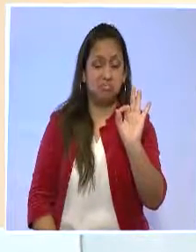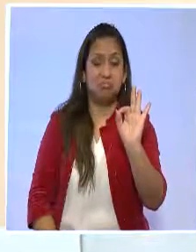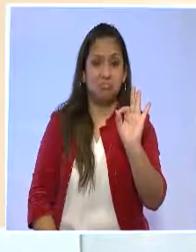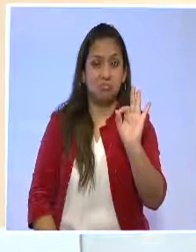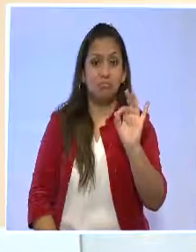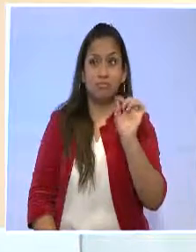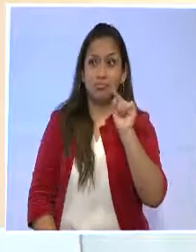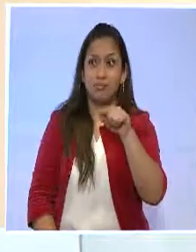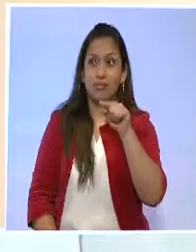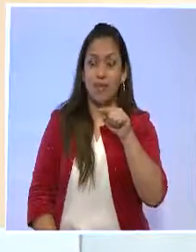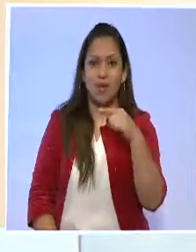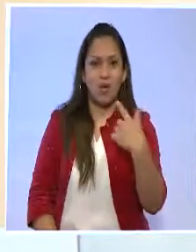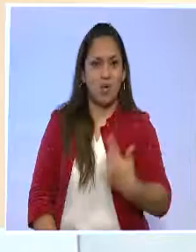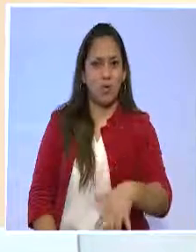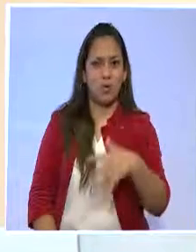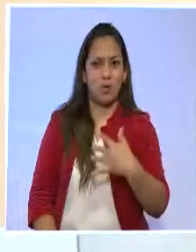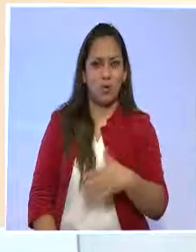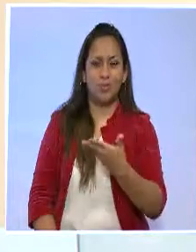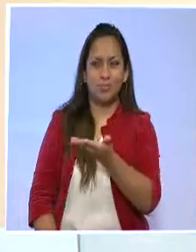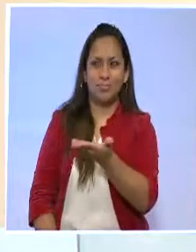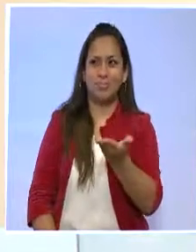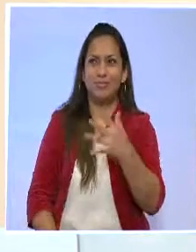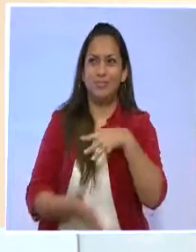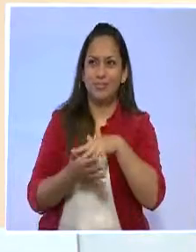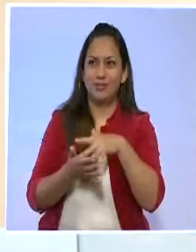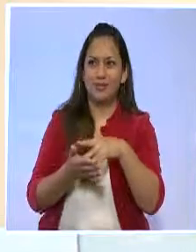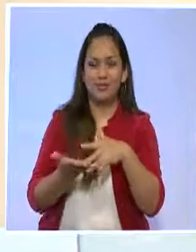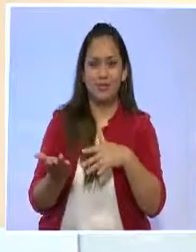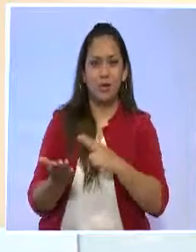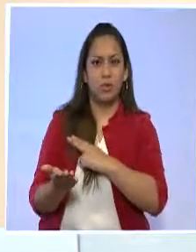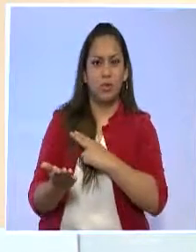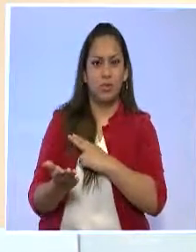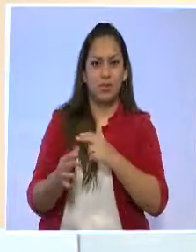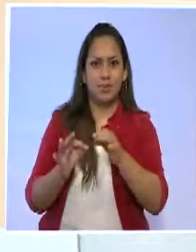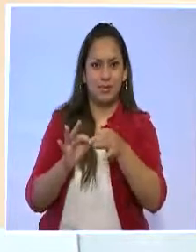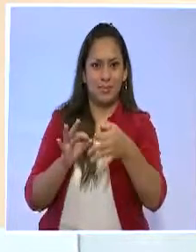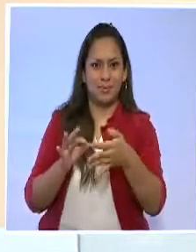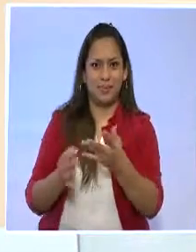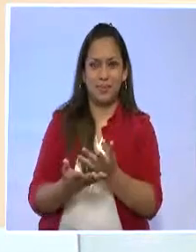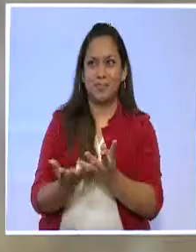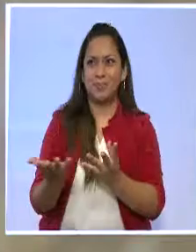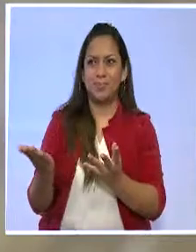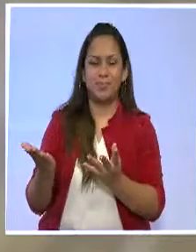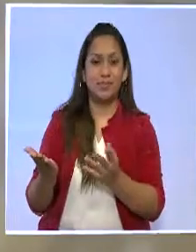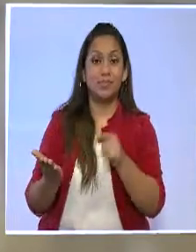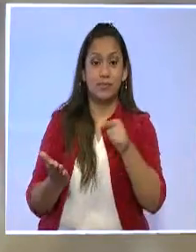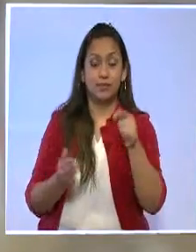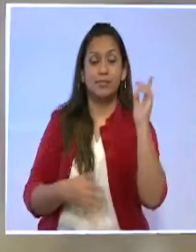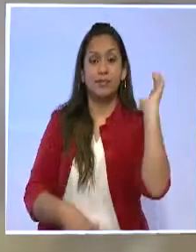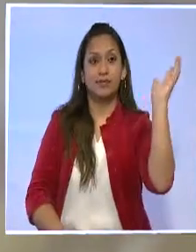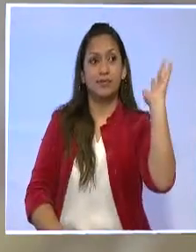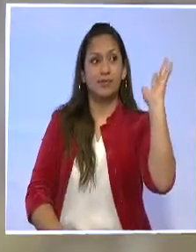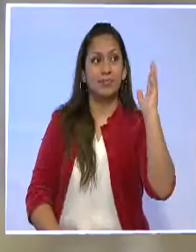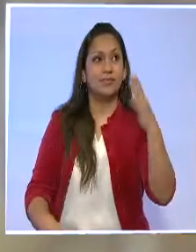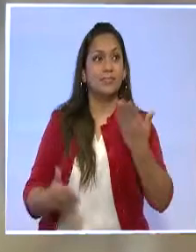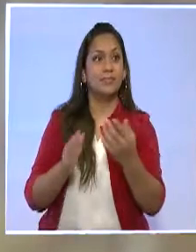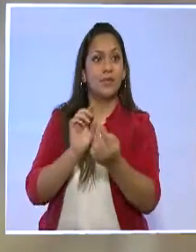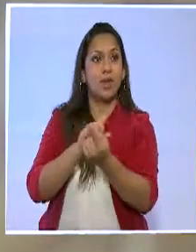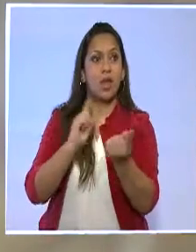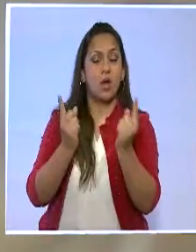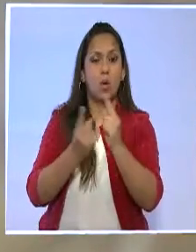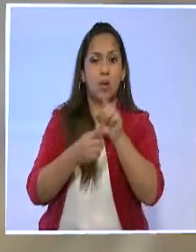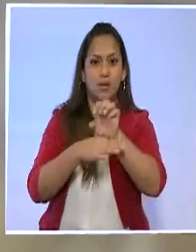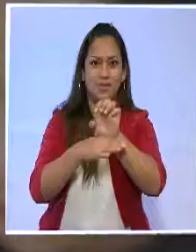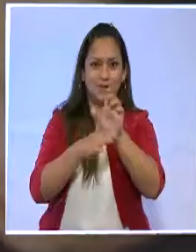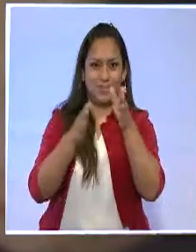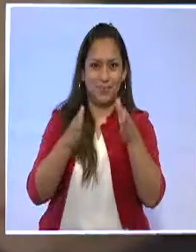de la universidad de los pueblos y ahí en esa universidad tuvimos bueno una charla con estudiantes ecuatorianos y con estudiantes